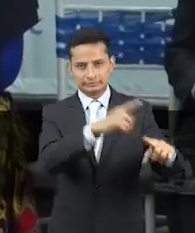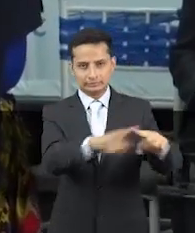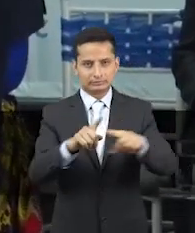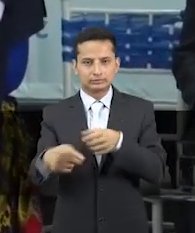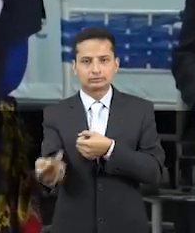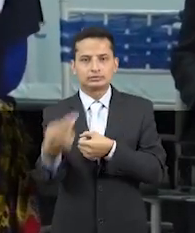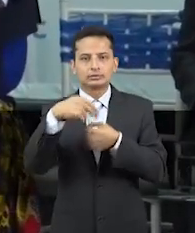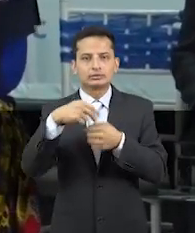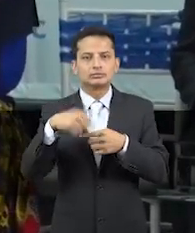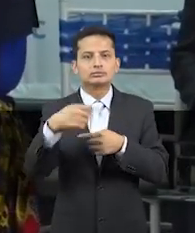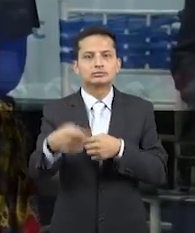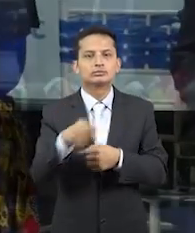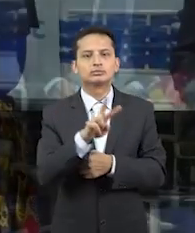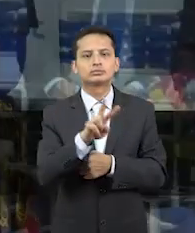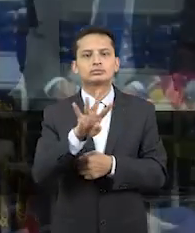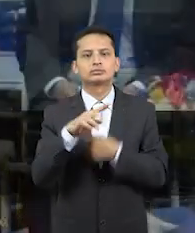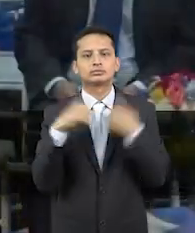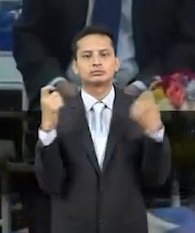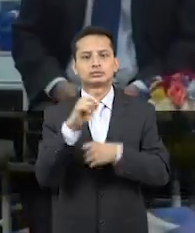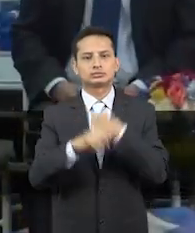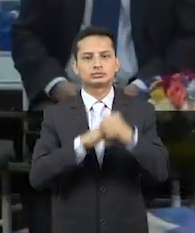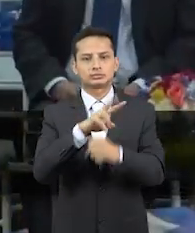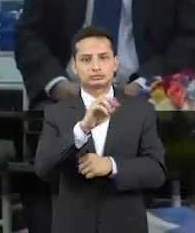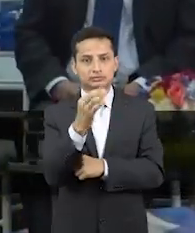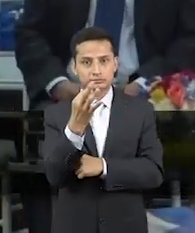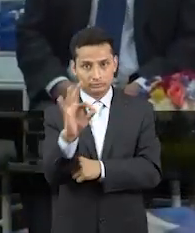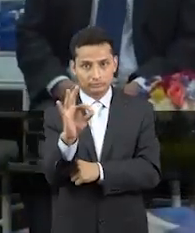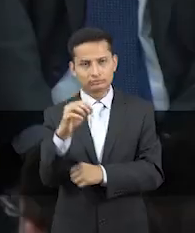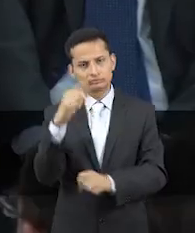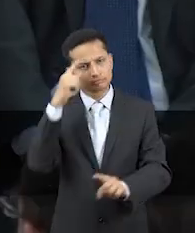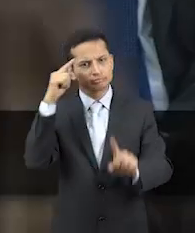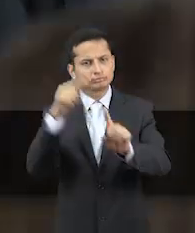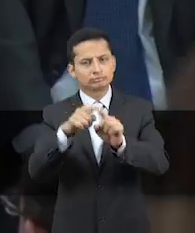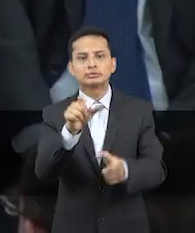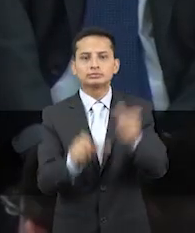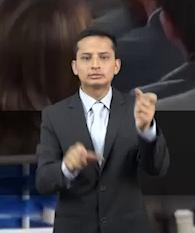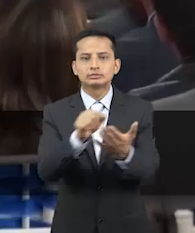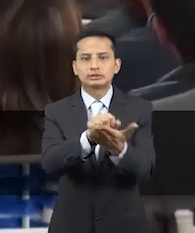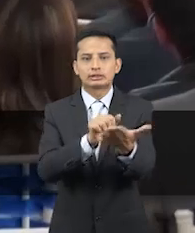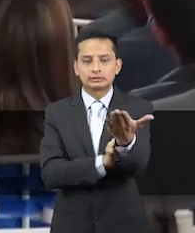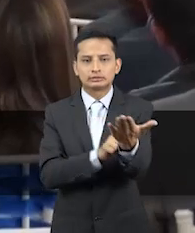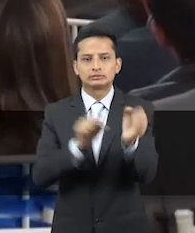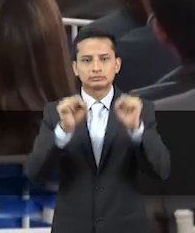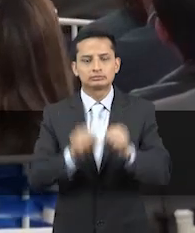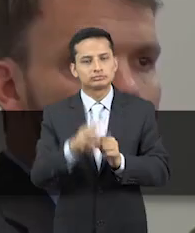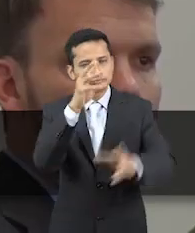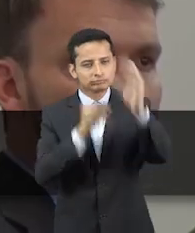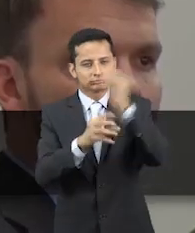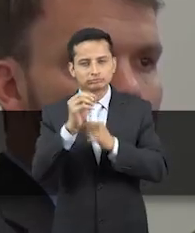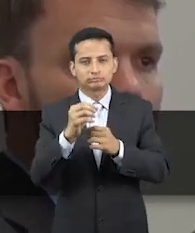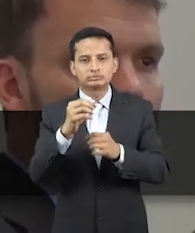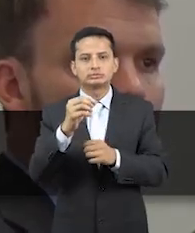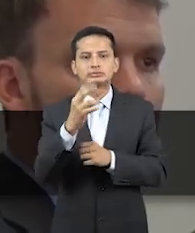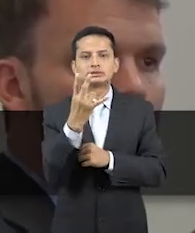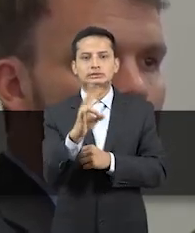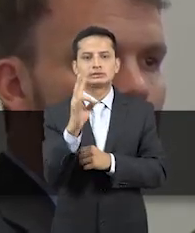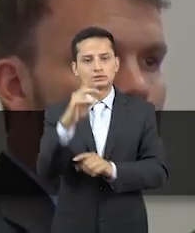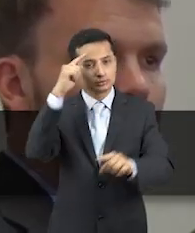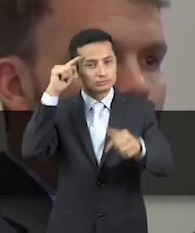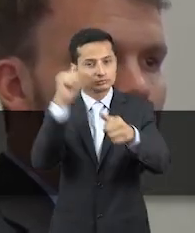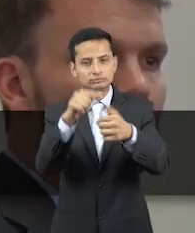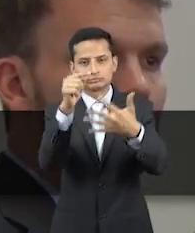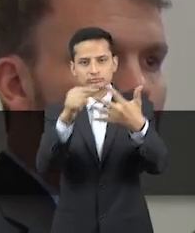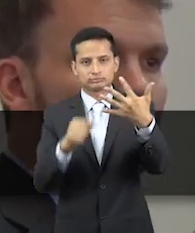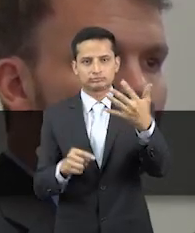las organizaciones políticas que participarán en las elecciones seccionales 2019 a fin de que se familiaricen con la Agenda Mundial y los 17 Objetivos